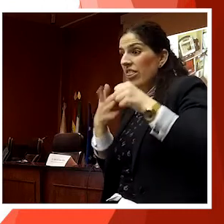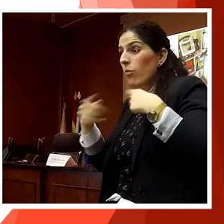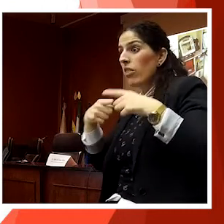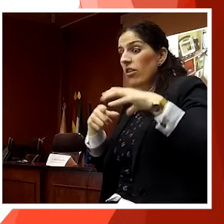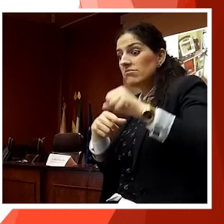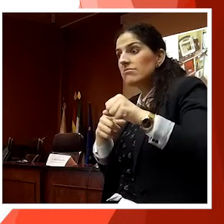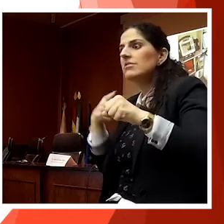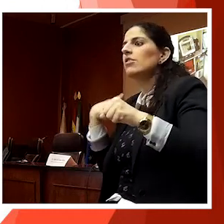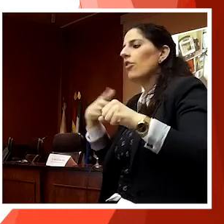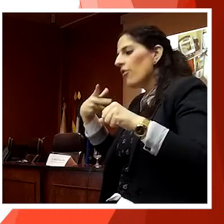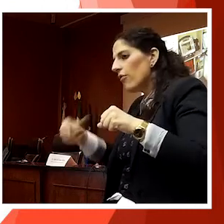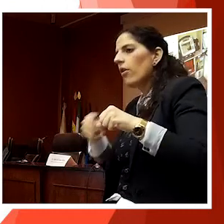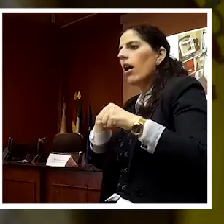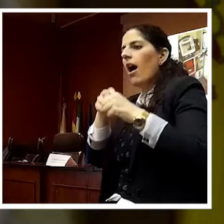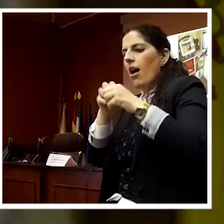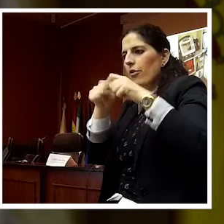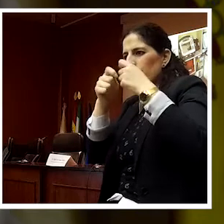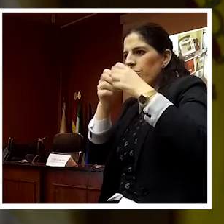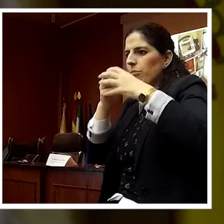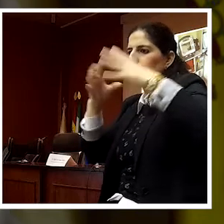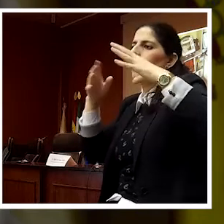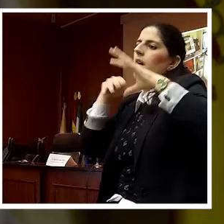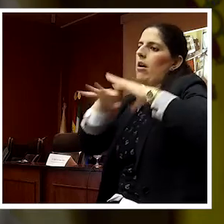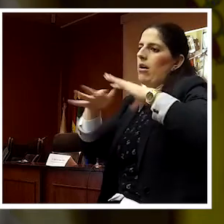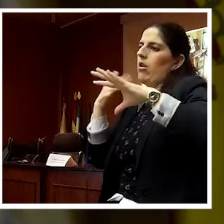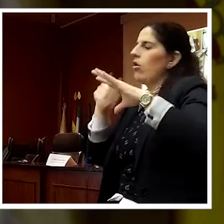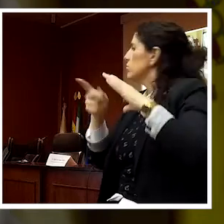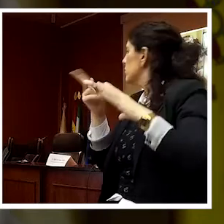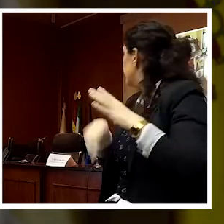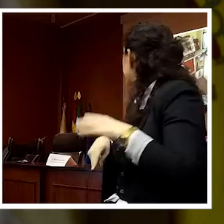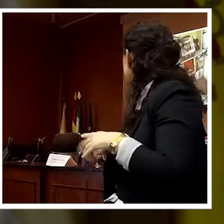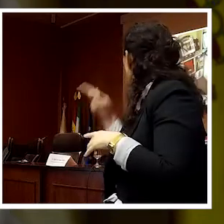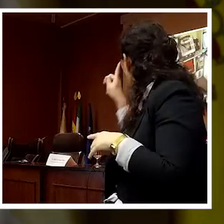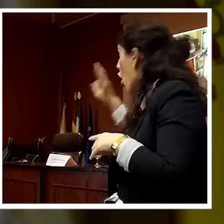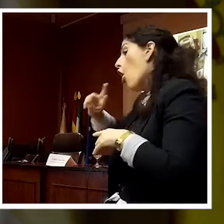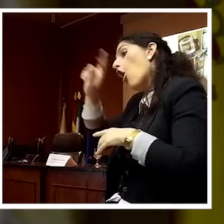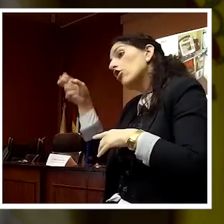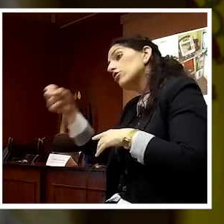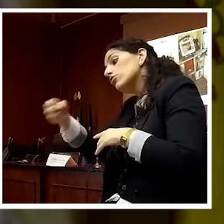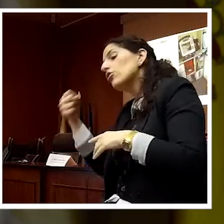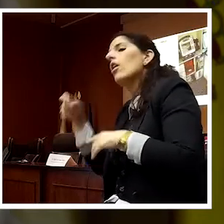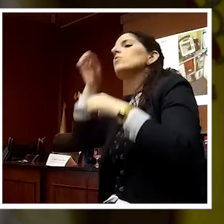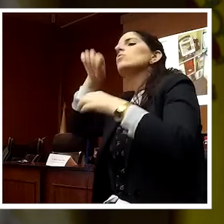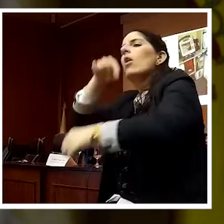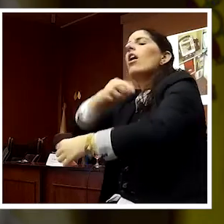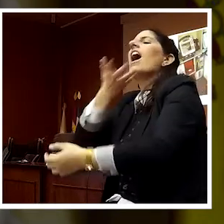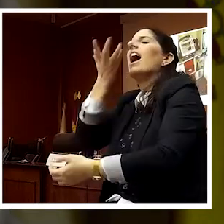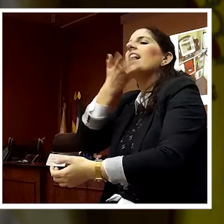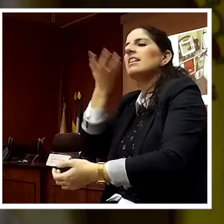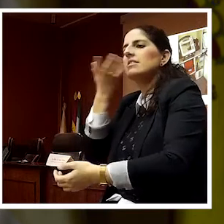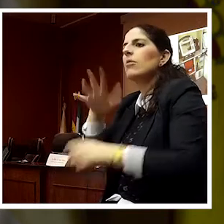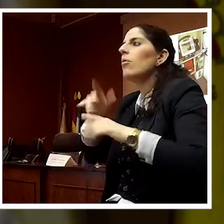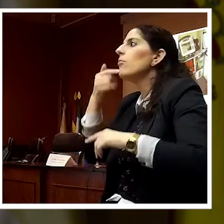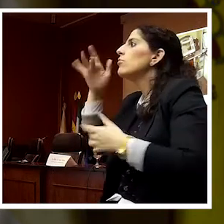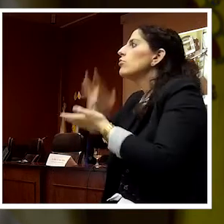una mochila calientasueros. ¿Qué hace esta mochila? Pone los sueros calientes a una temperatura óptima para que en momentos de frío